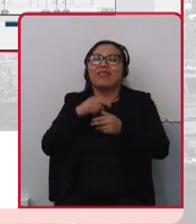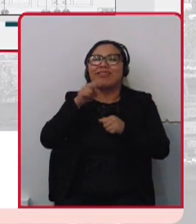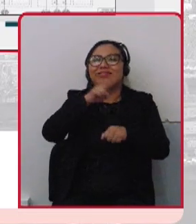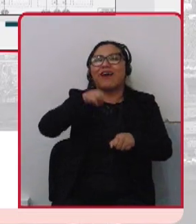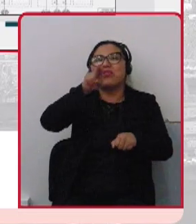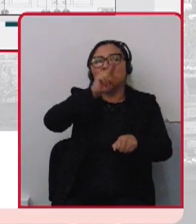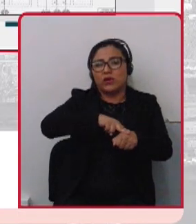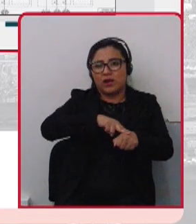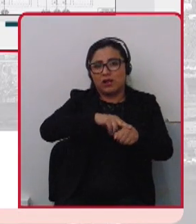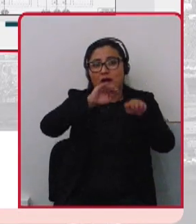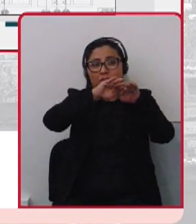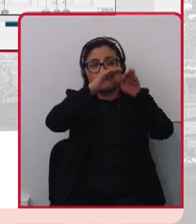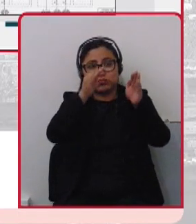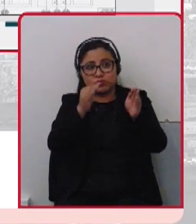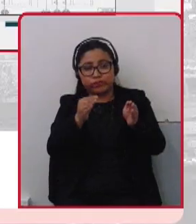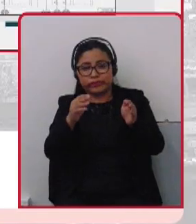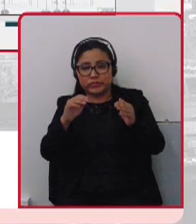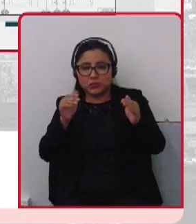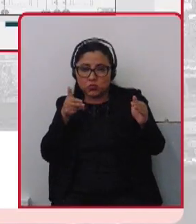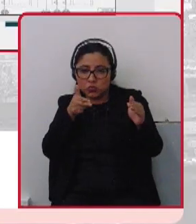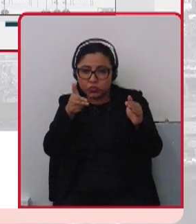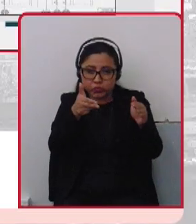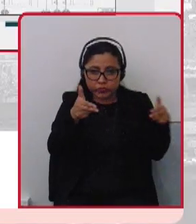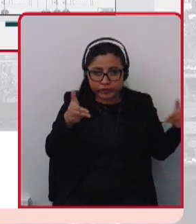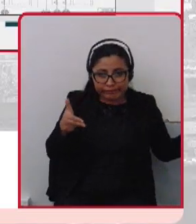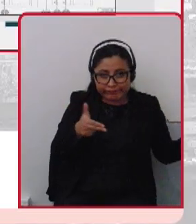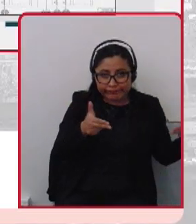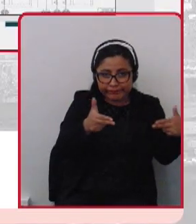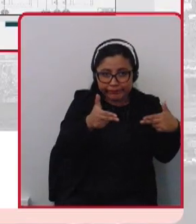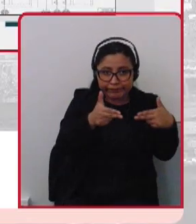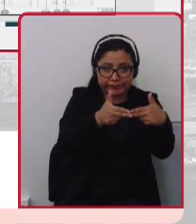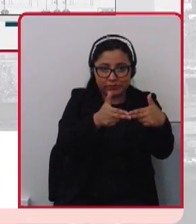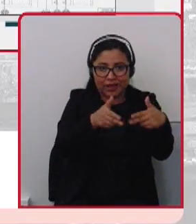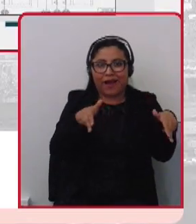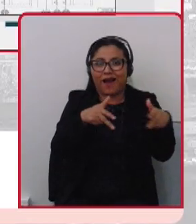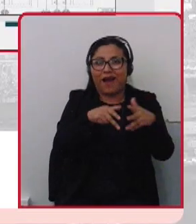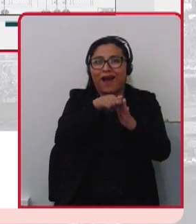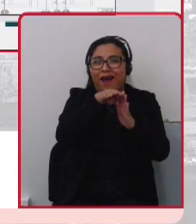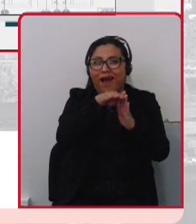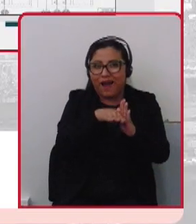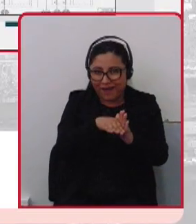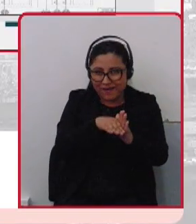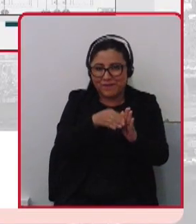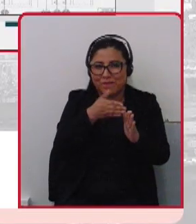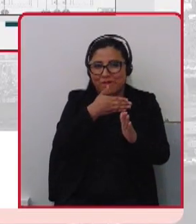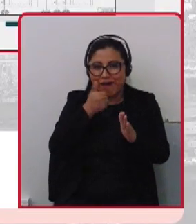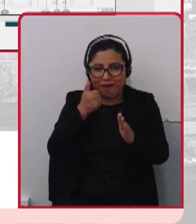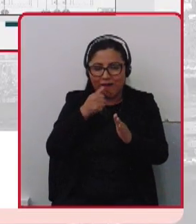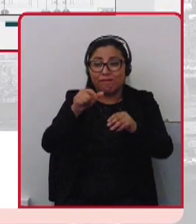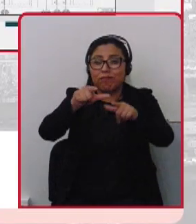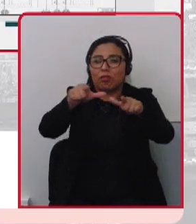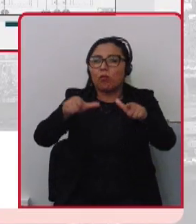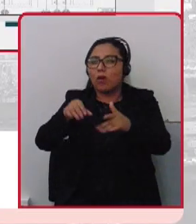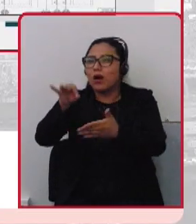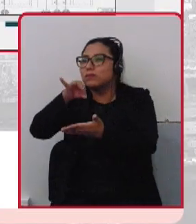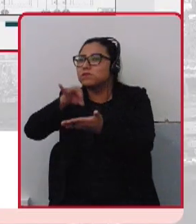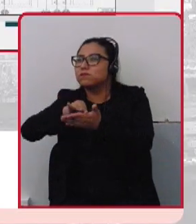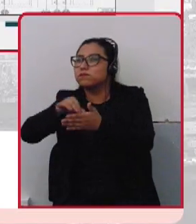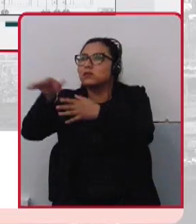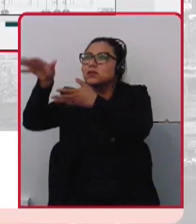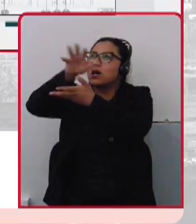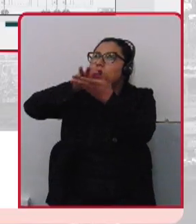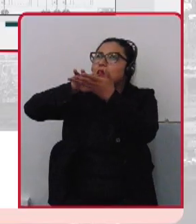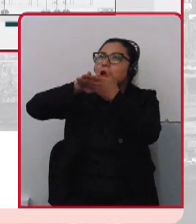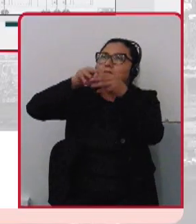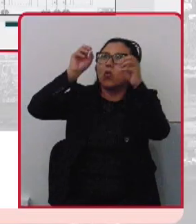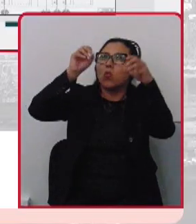cuando los túneles estén conectados entre sí y aprovechando también la geografía y las condiciones climáticas para que el